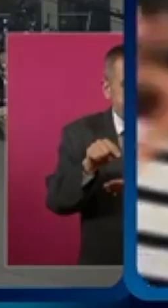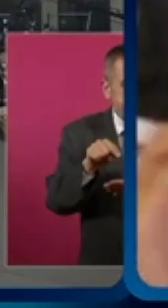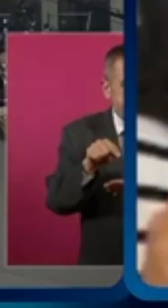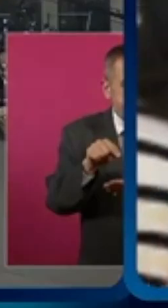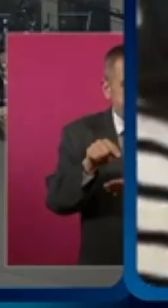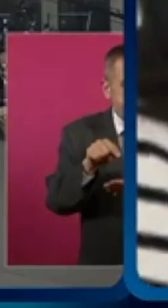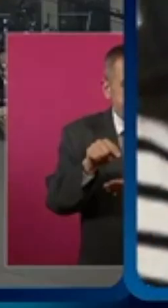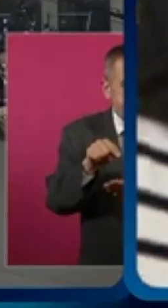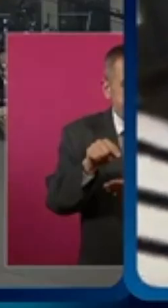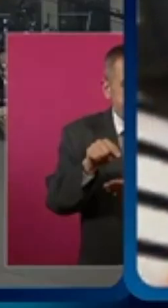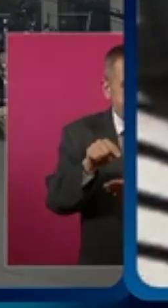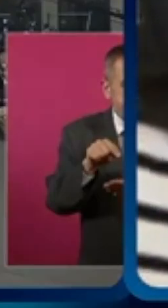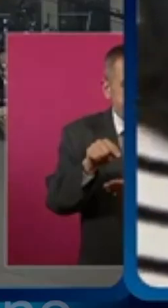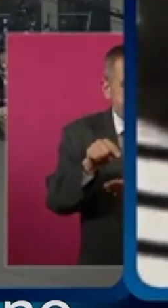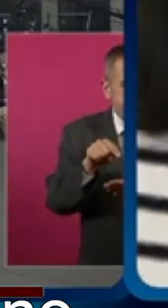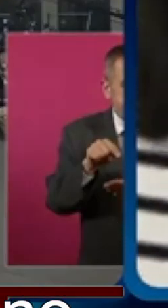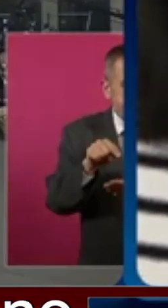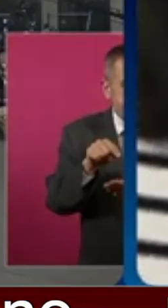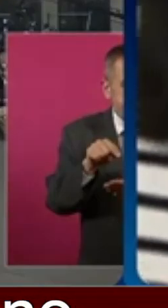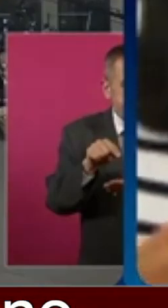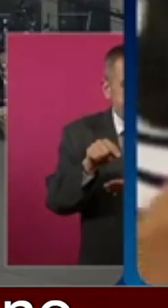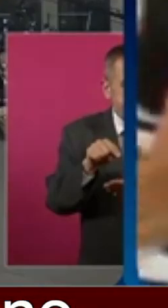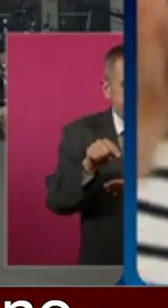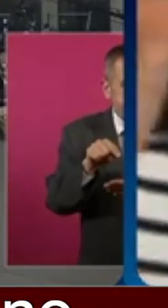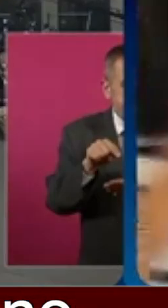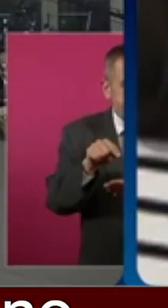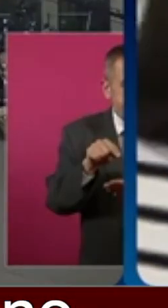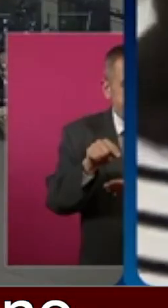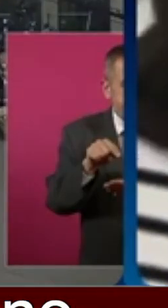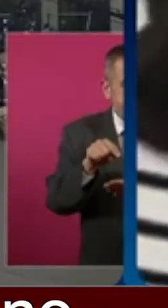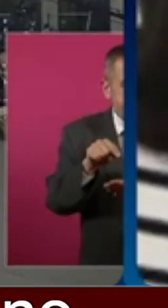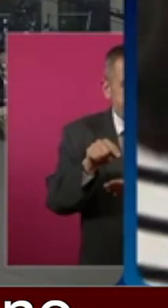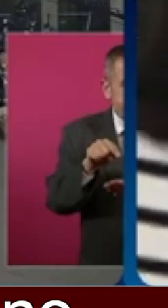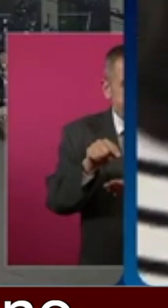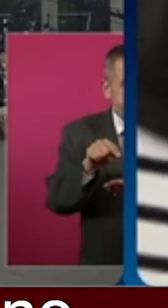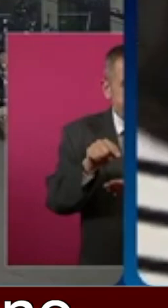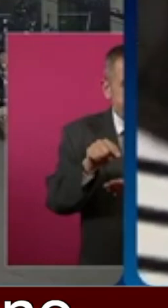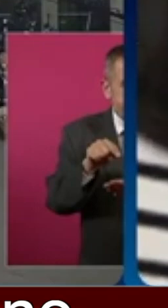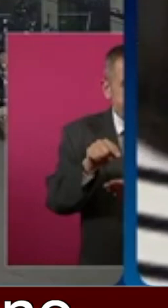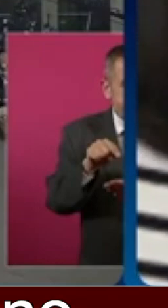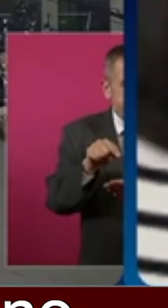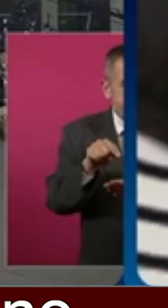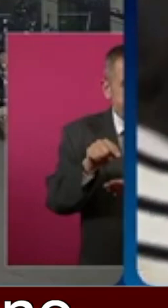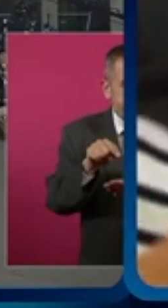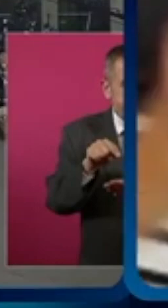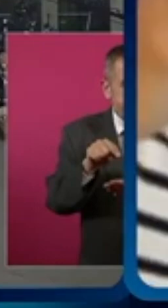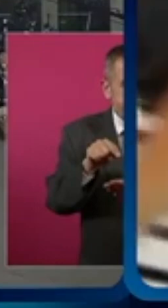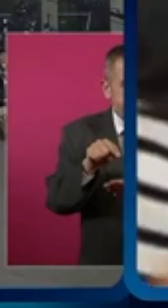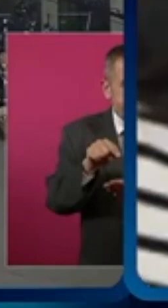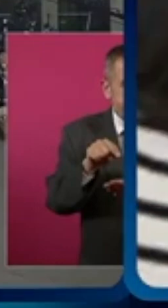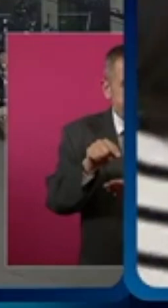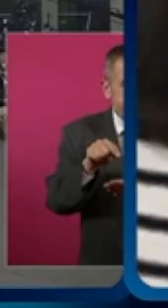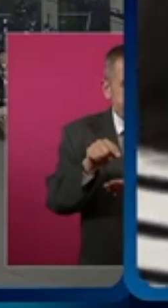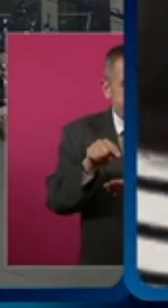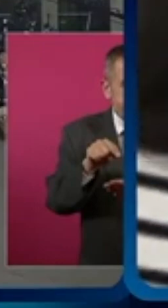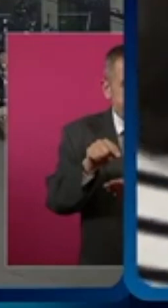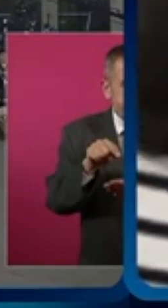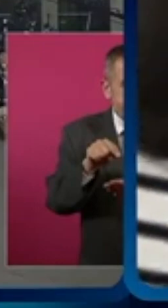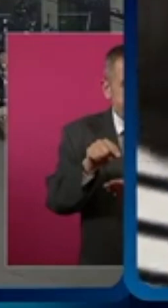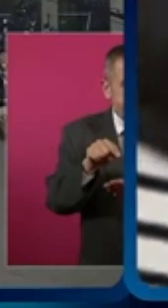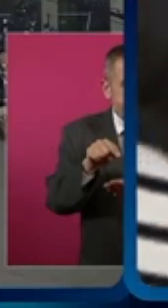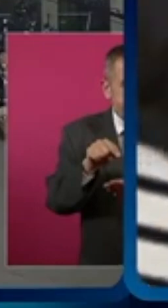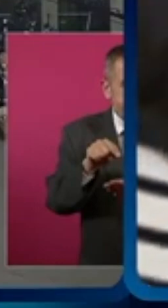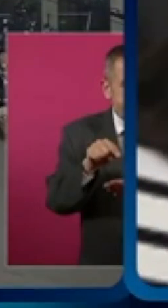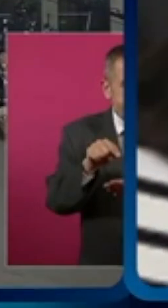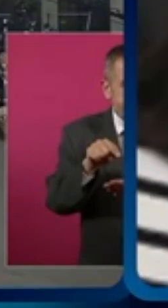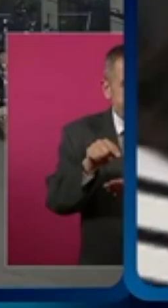Fíjense nada más, mi querida familia, si el descaro, casi casi nos dicen que también mantenemos a las amantes de los